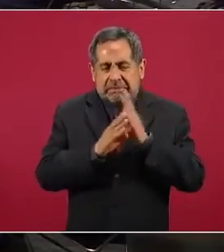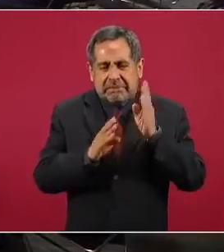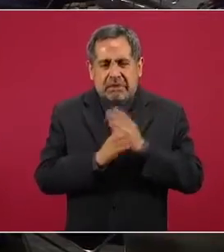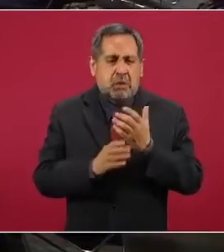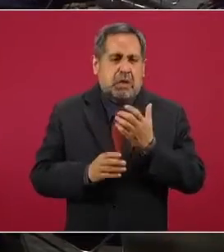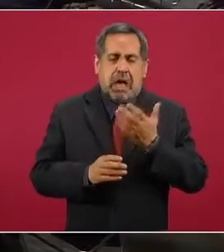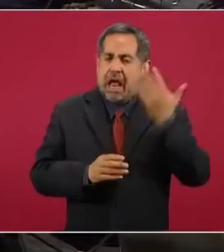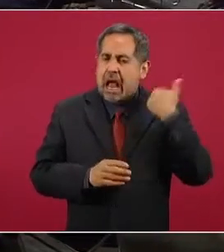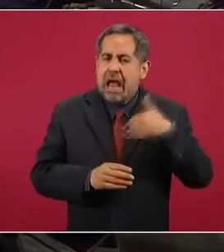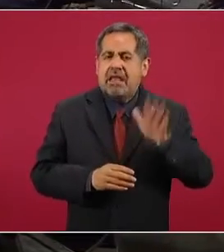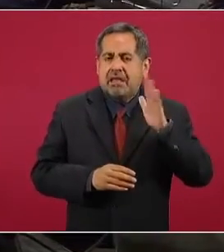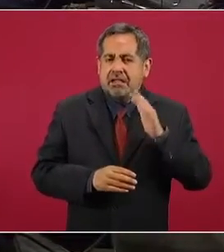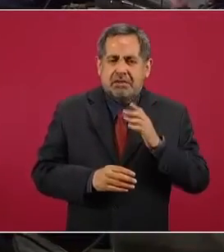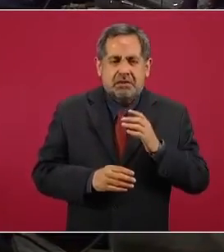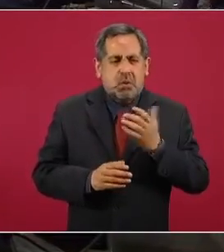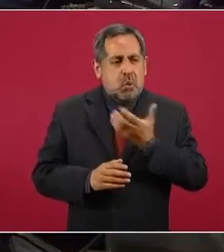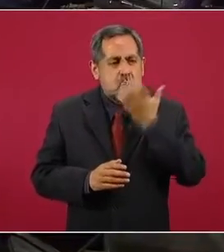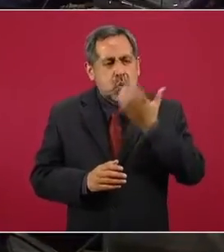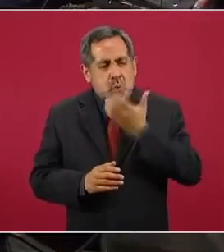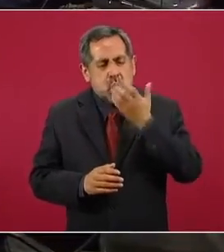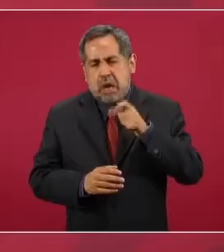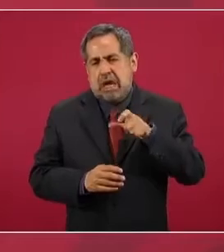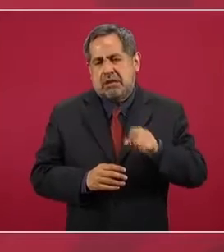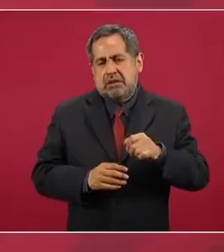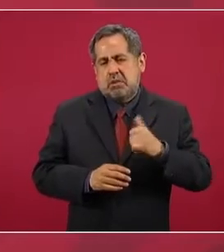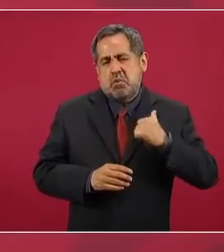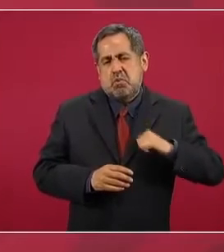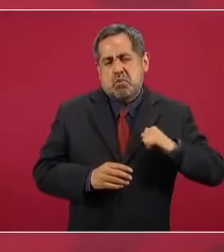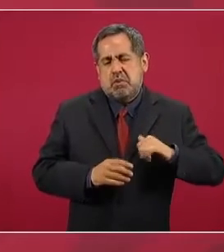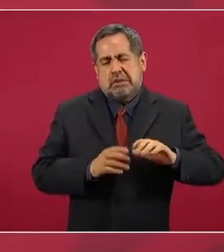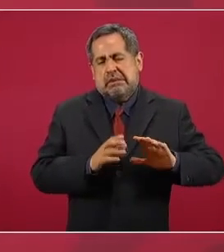muy común en el viejo régimen.